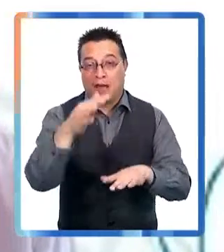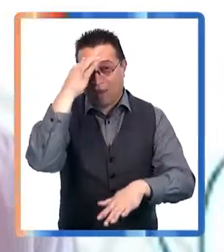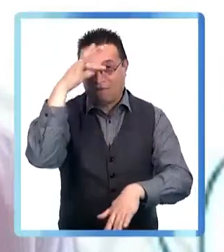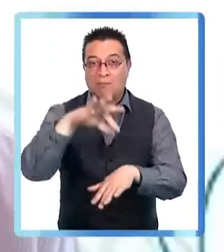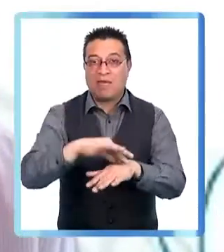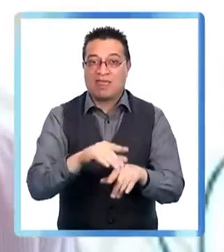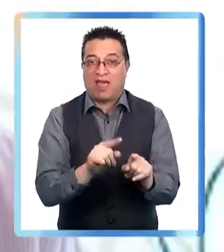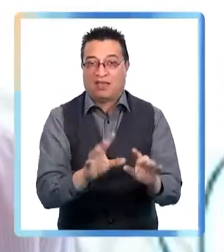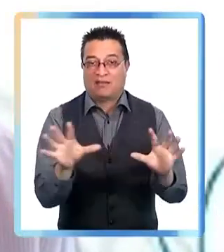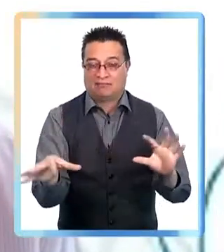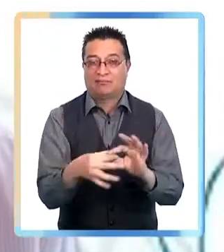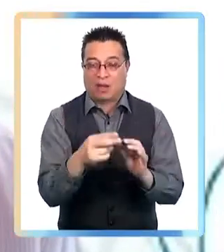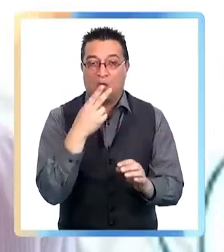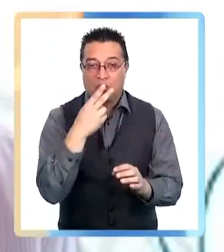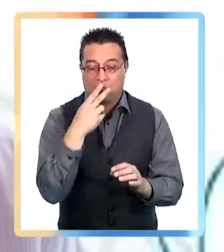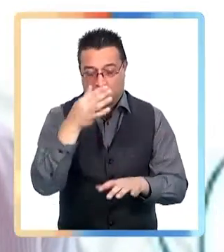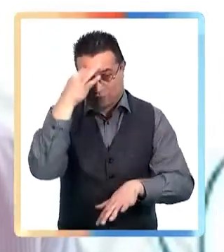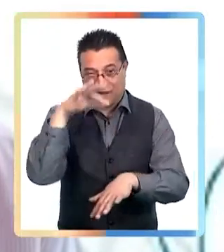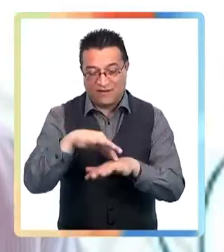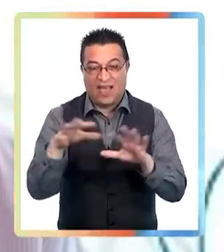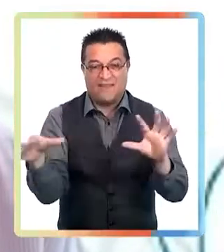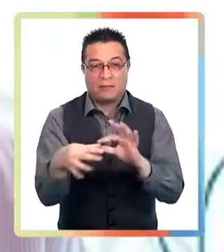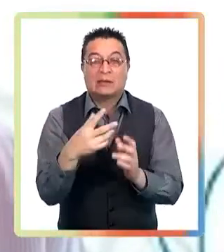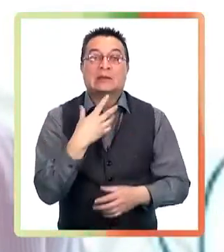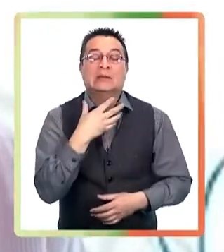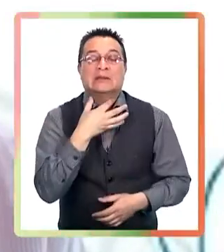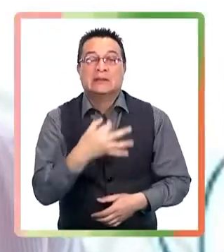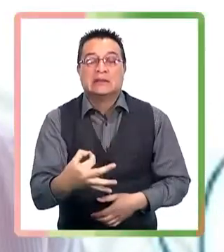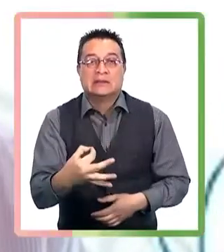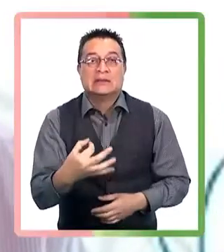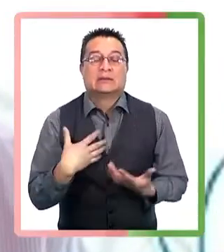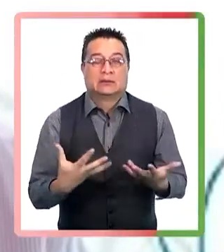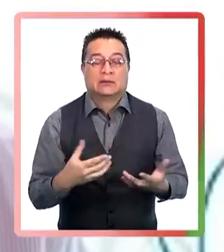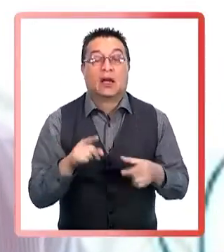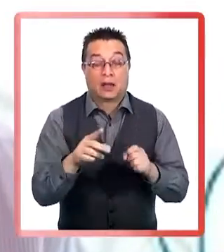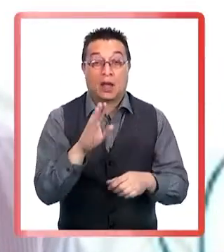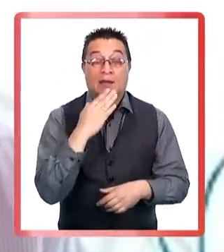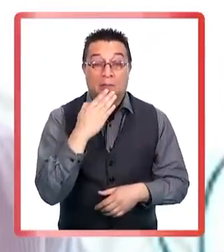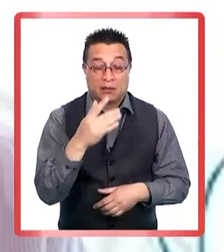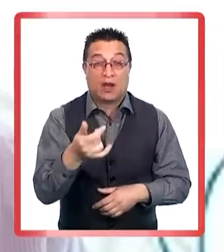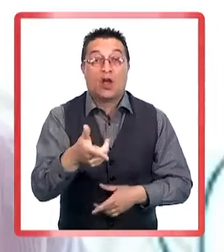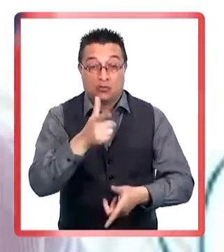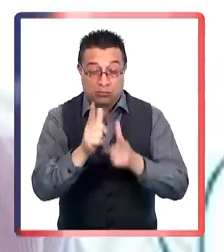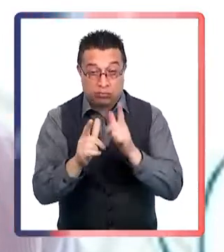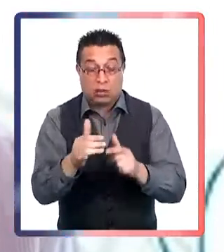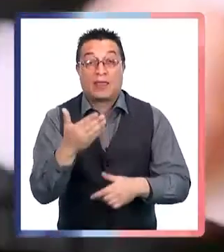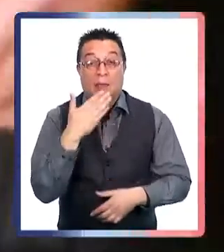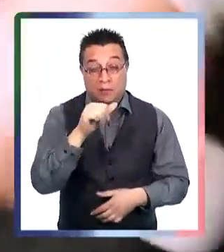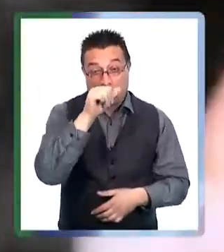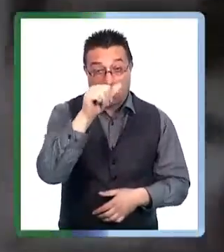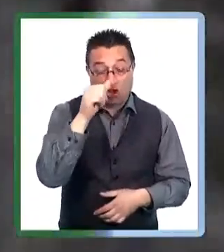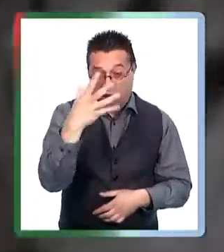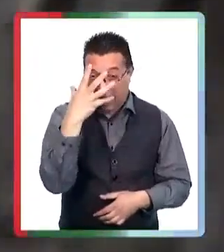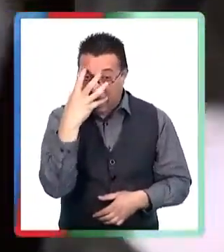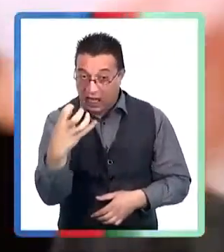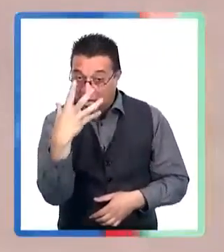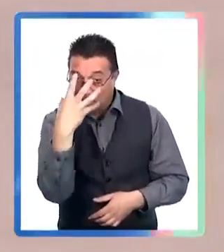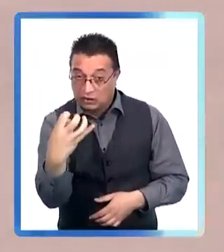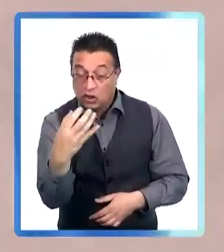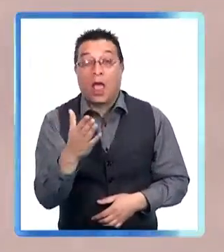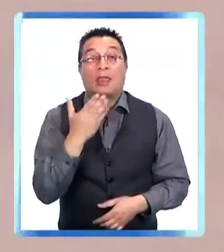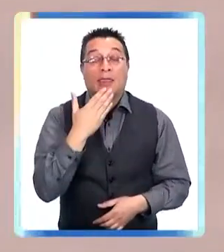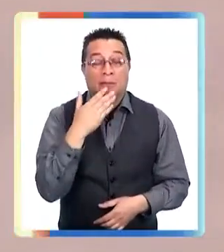una enfermedad. El tabaquismo es una enfermedad, es una adicción, así como el alcoholismo, así como la adicción a las drogas,